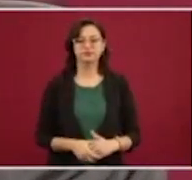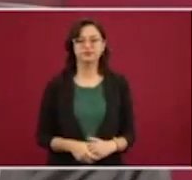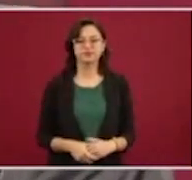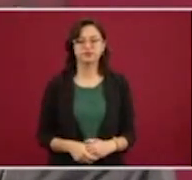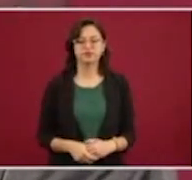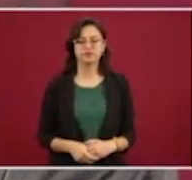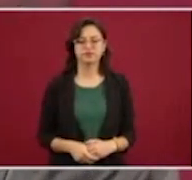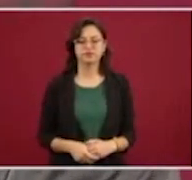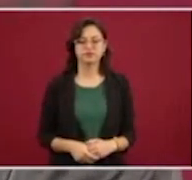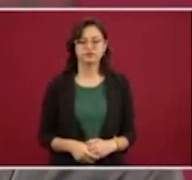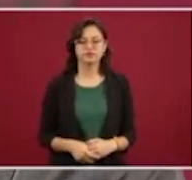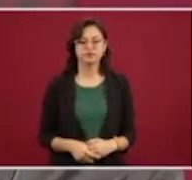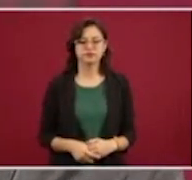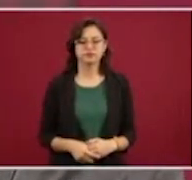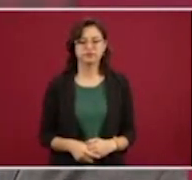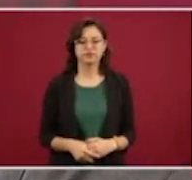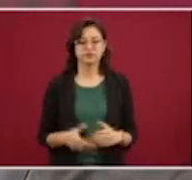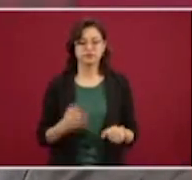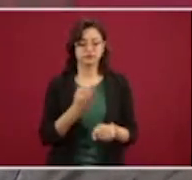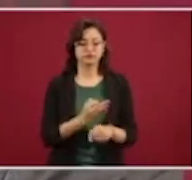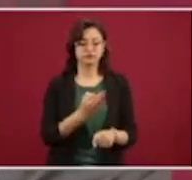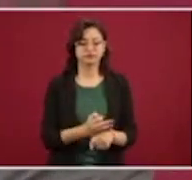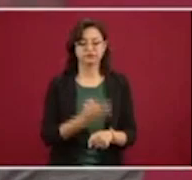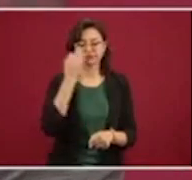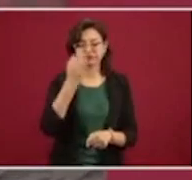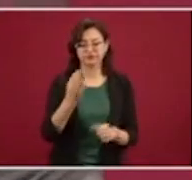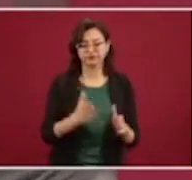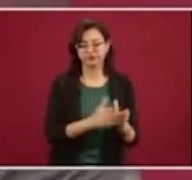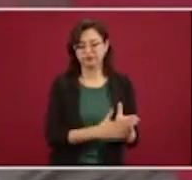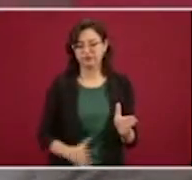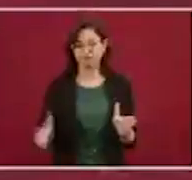en esta etapa,